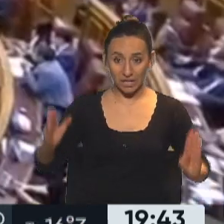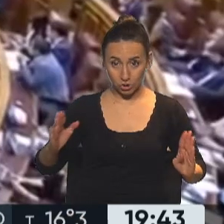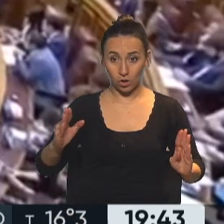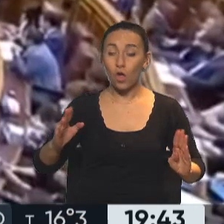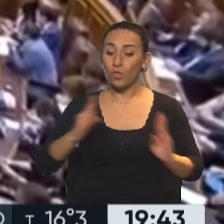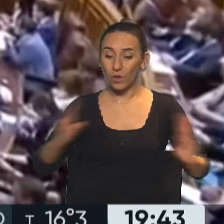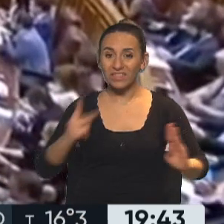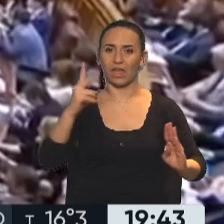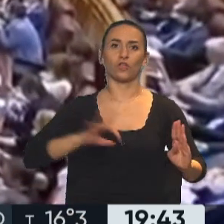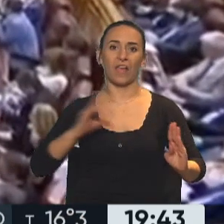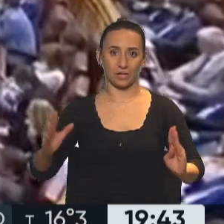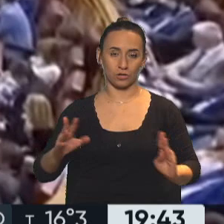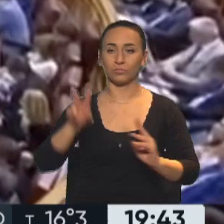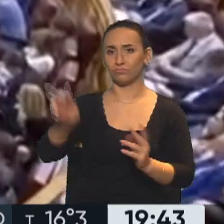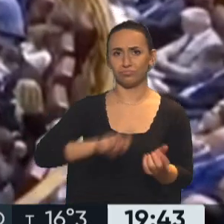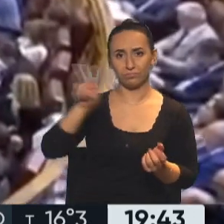años.